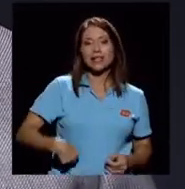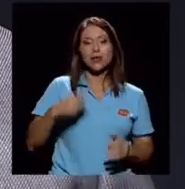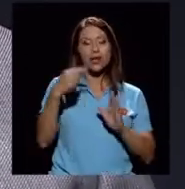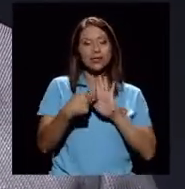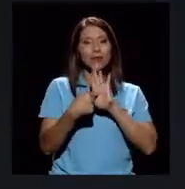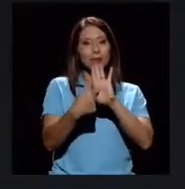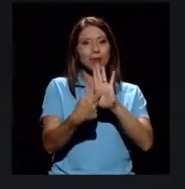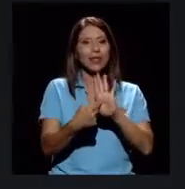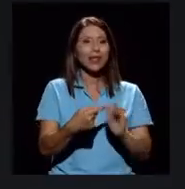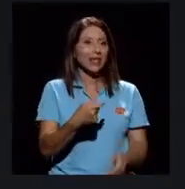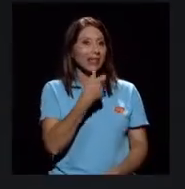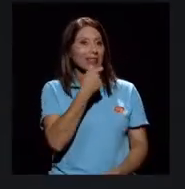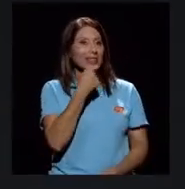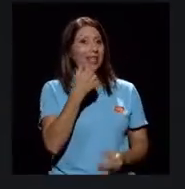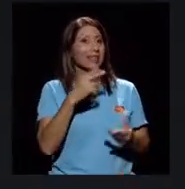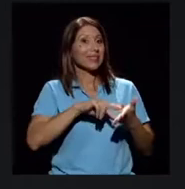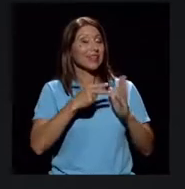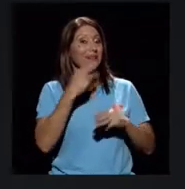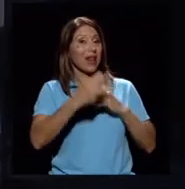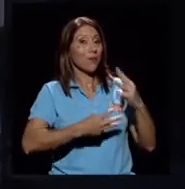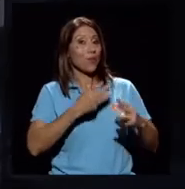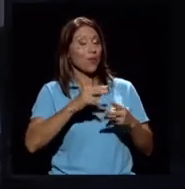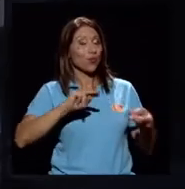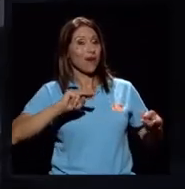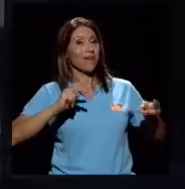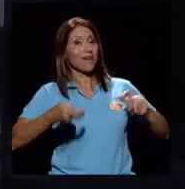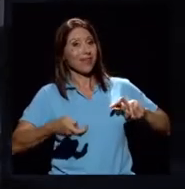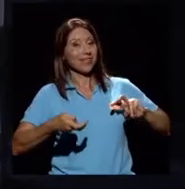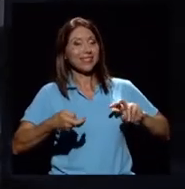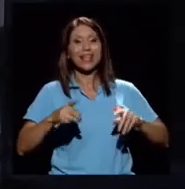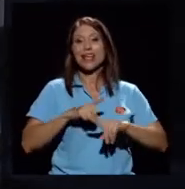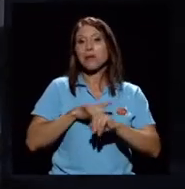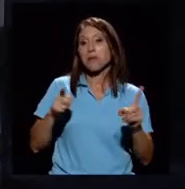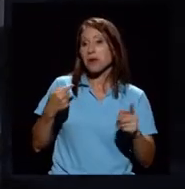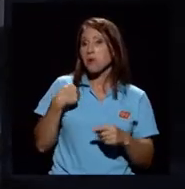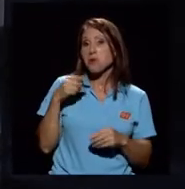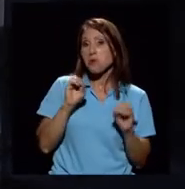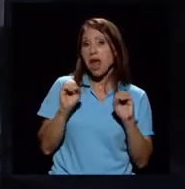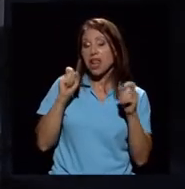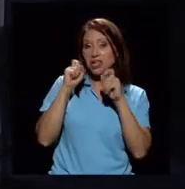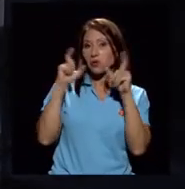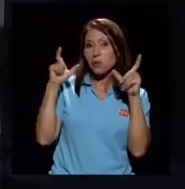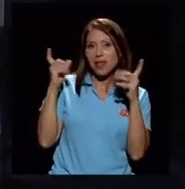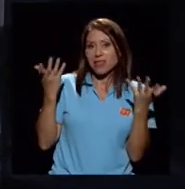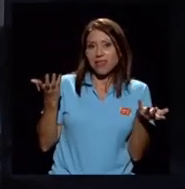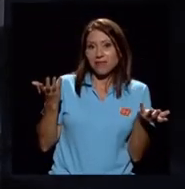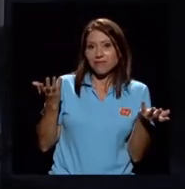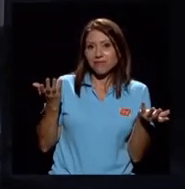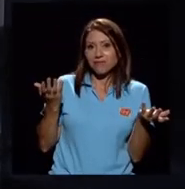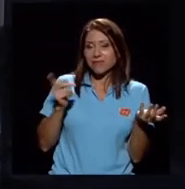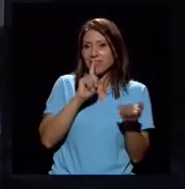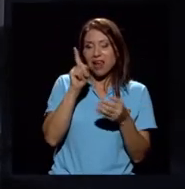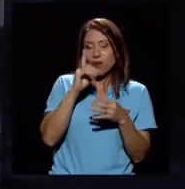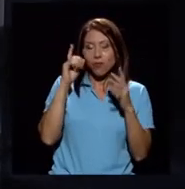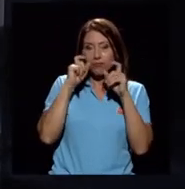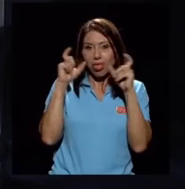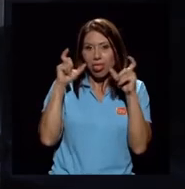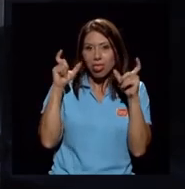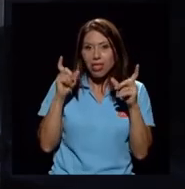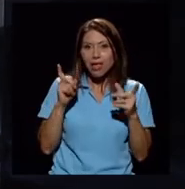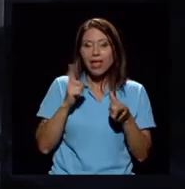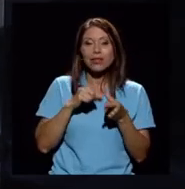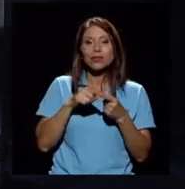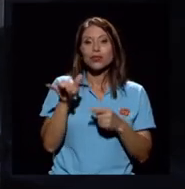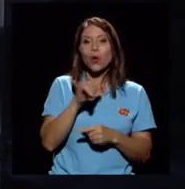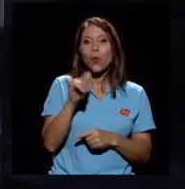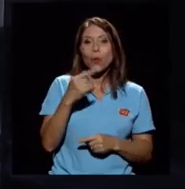el mundo de hoy del mundo en redes pero no nada le sorprende y éste como mencionaba